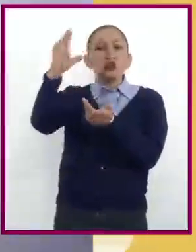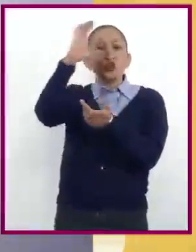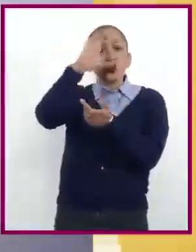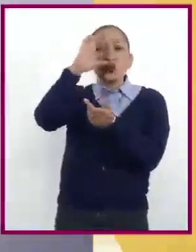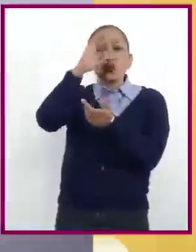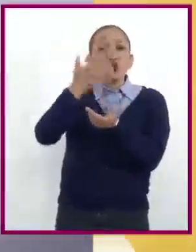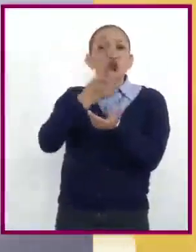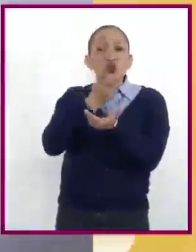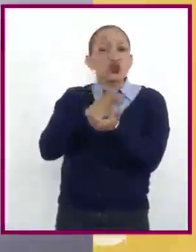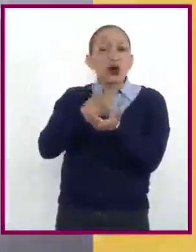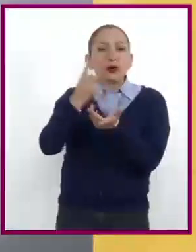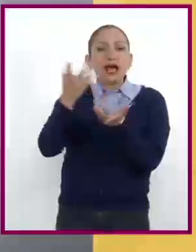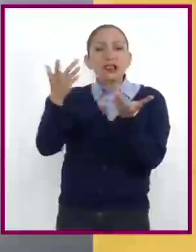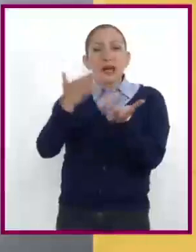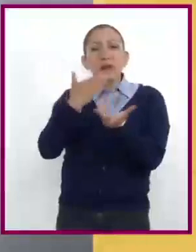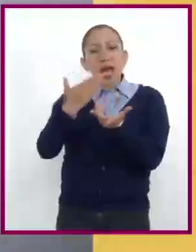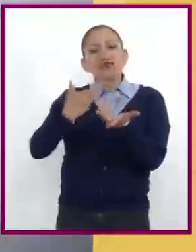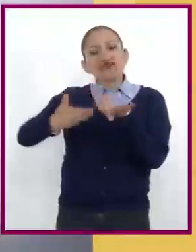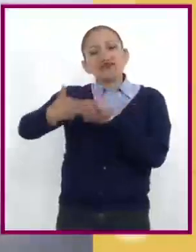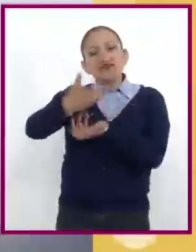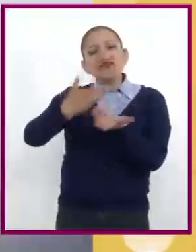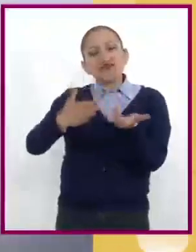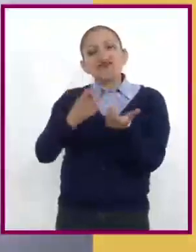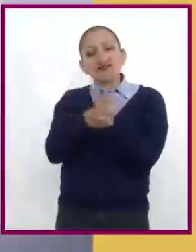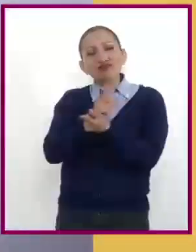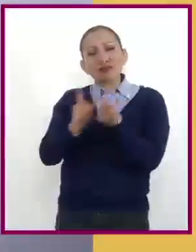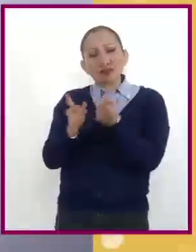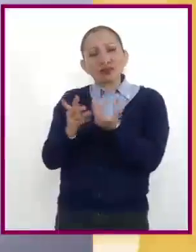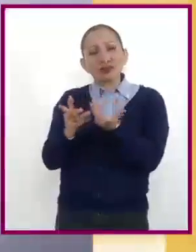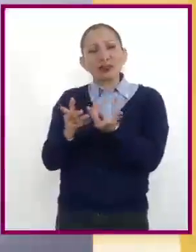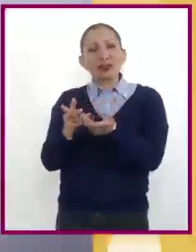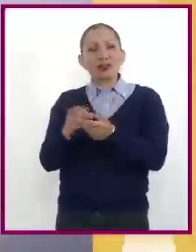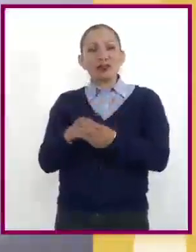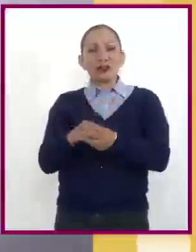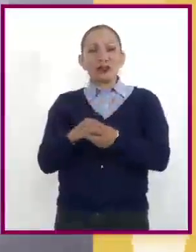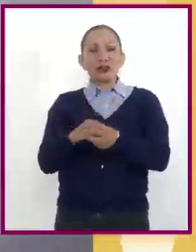y llevarme bien con ellos y